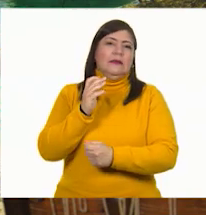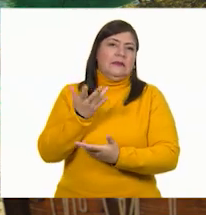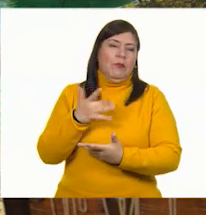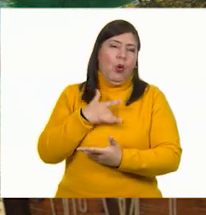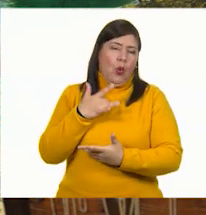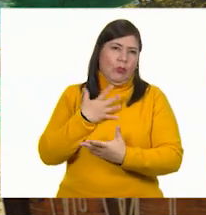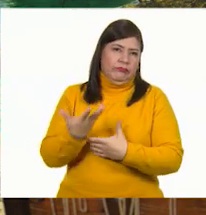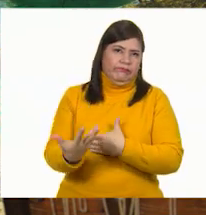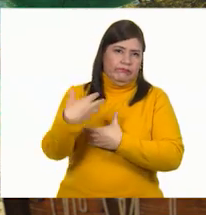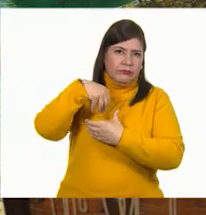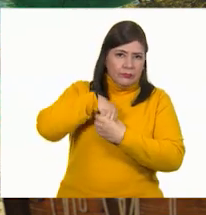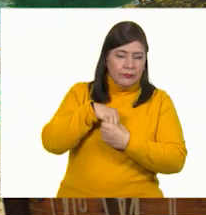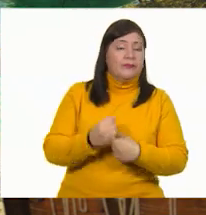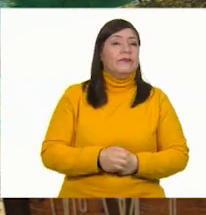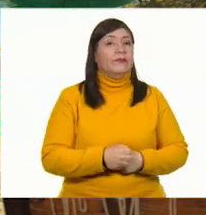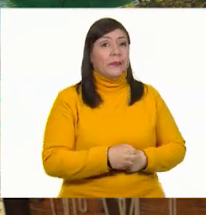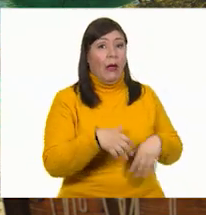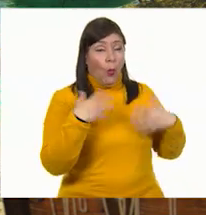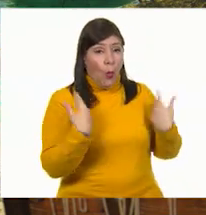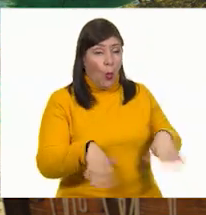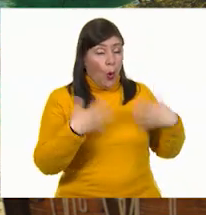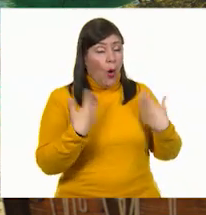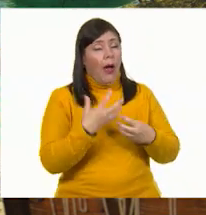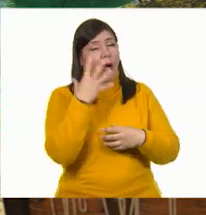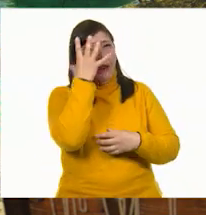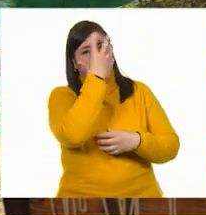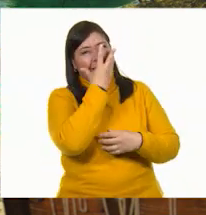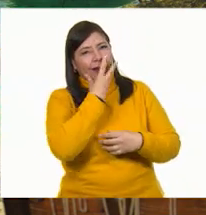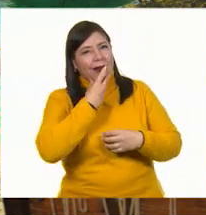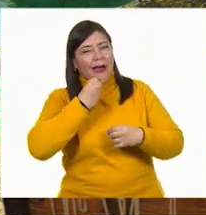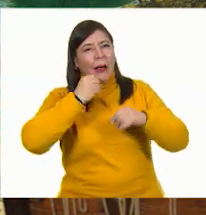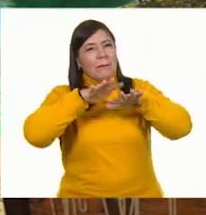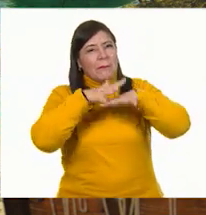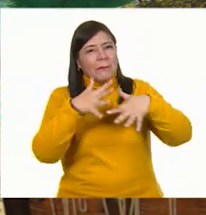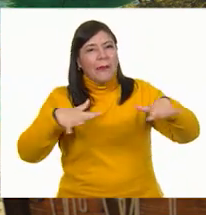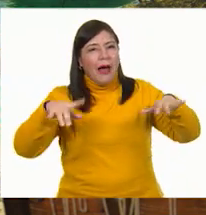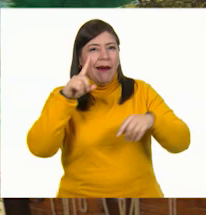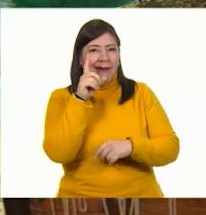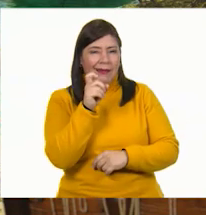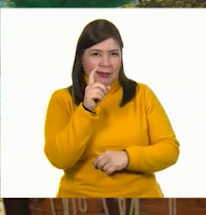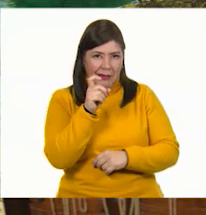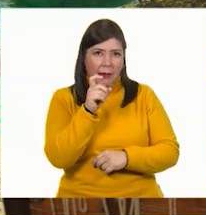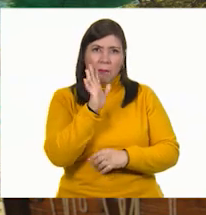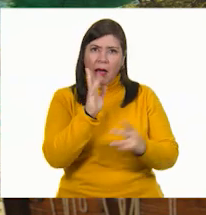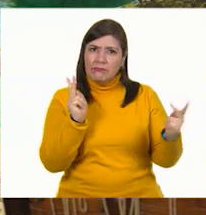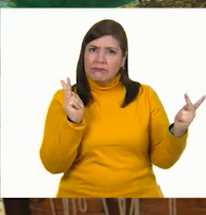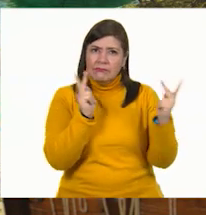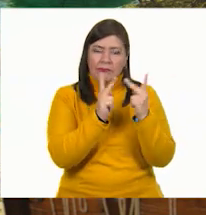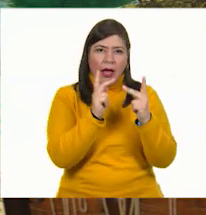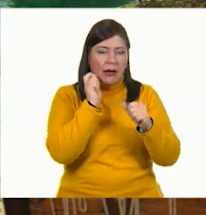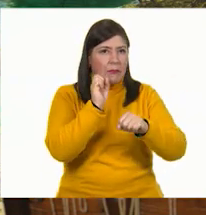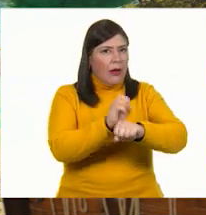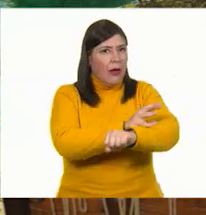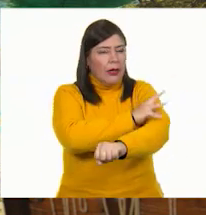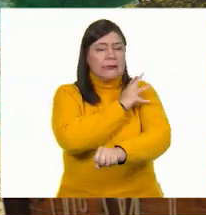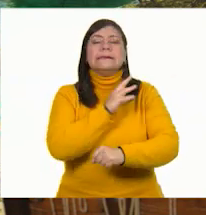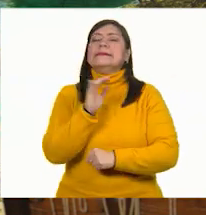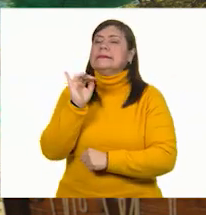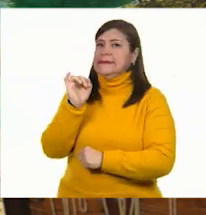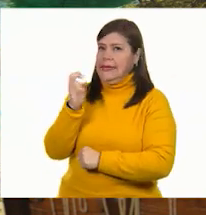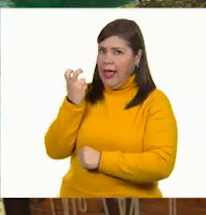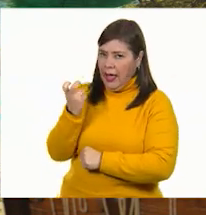¡Wow! ¡Nuestro hermoso mar! ¡Wow! ¡Cómo se parece a las emociones! ¡Wow! Así